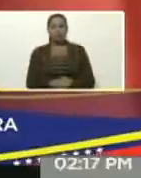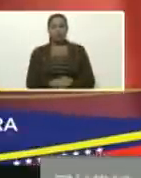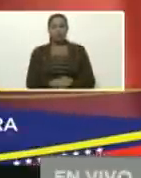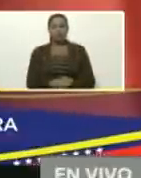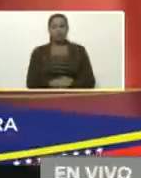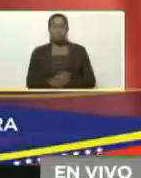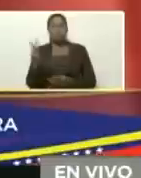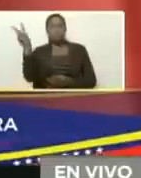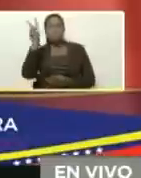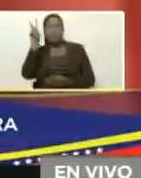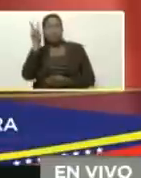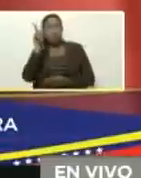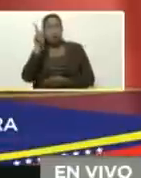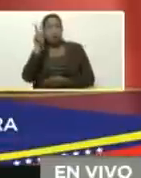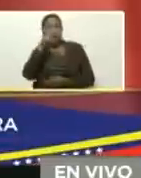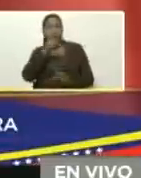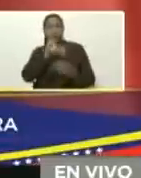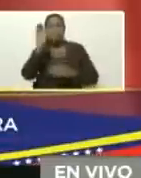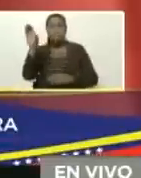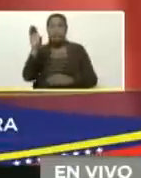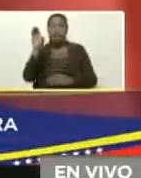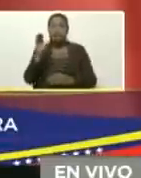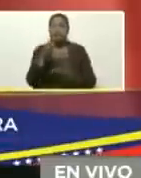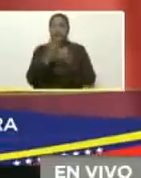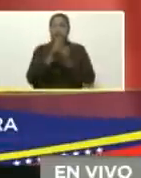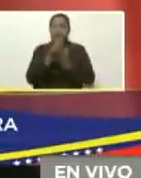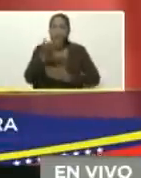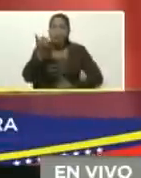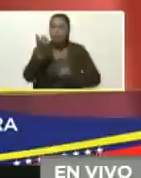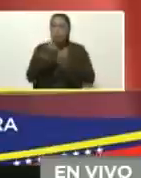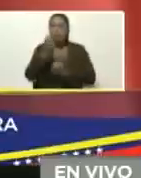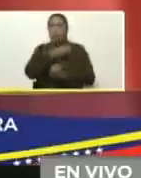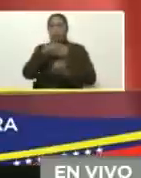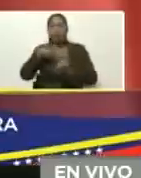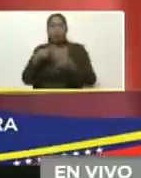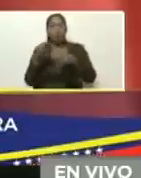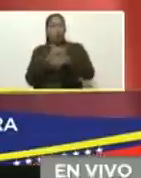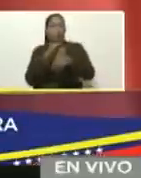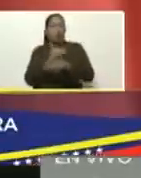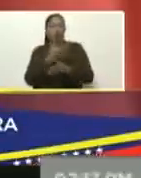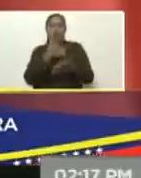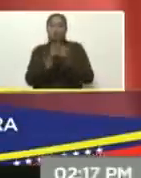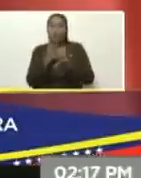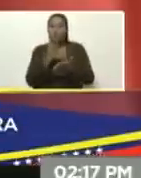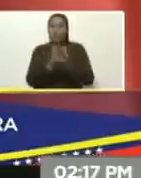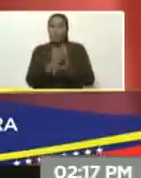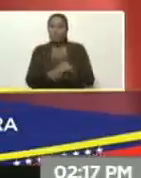Venezuela fue uno de los países que han apoyado a nuestro gobierno durante